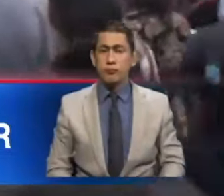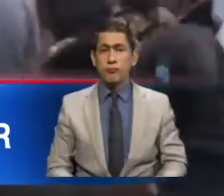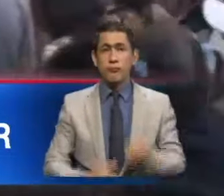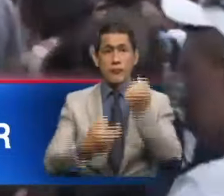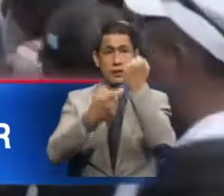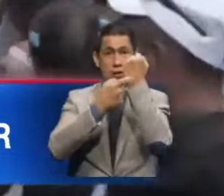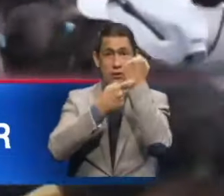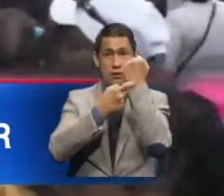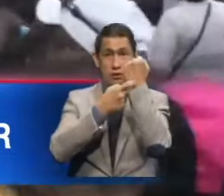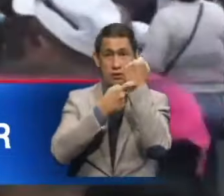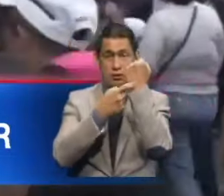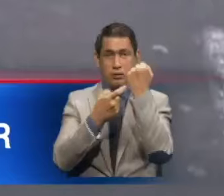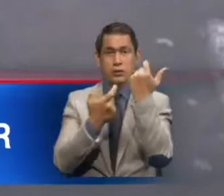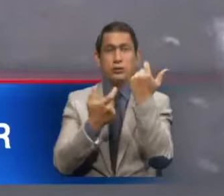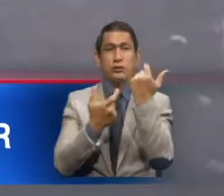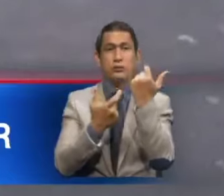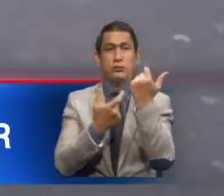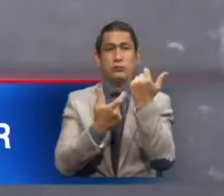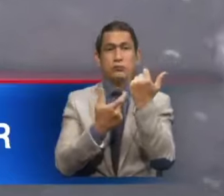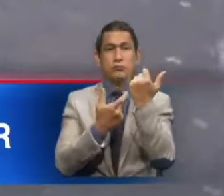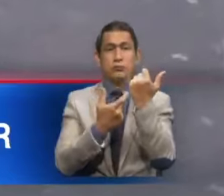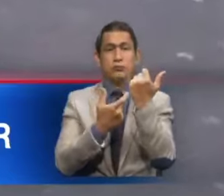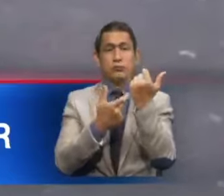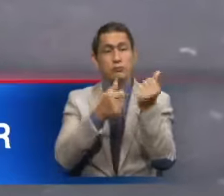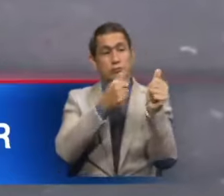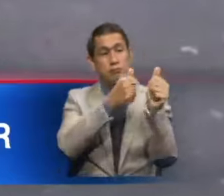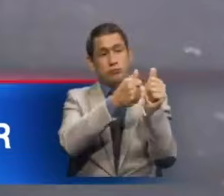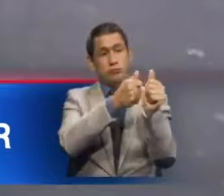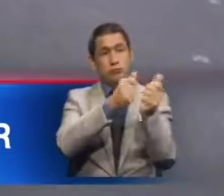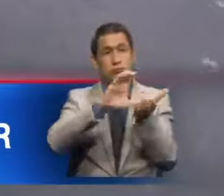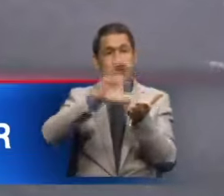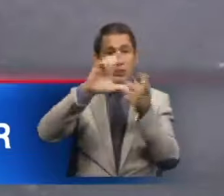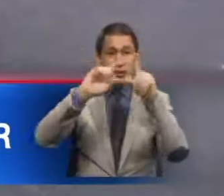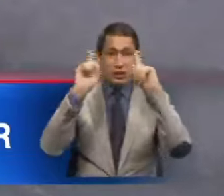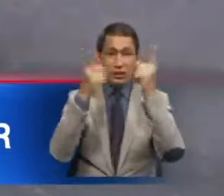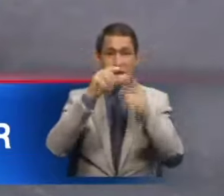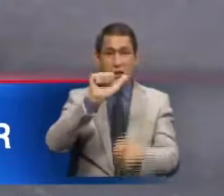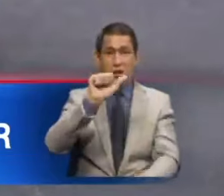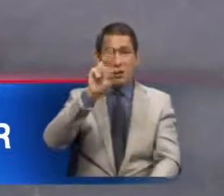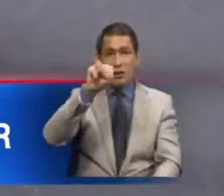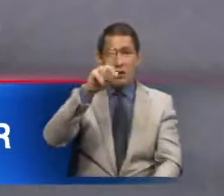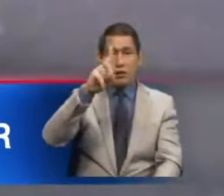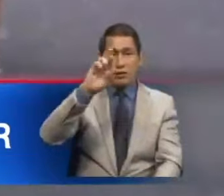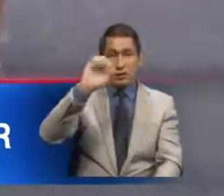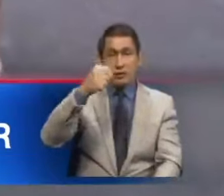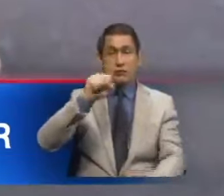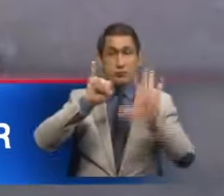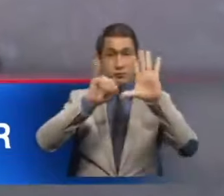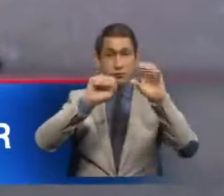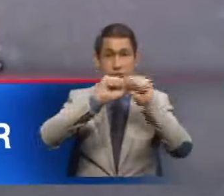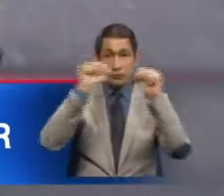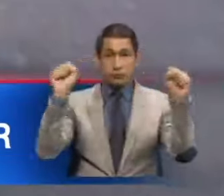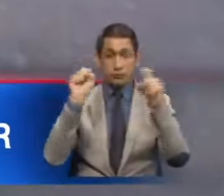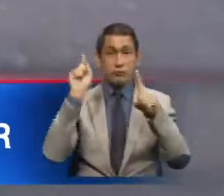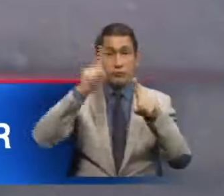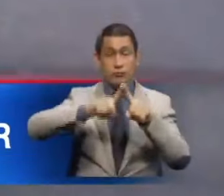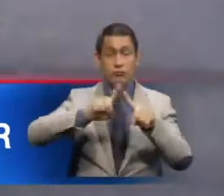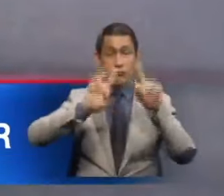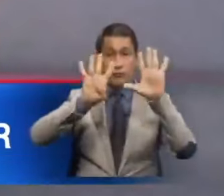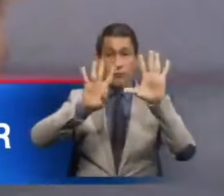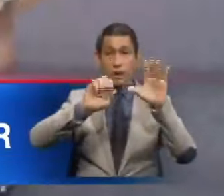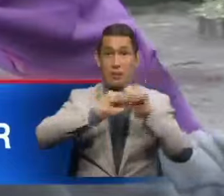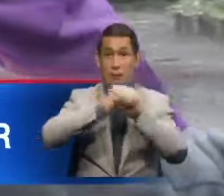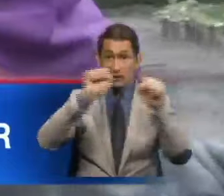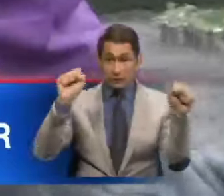de ingreso de cucuruches y Verónicas por el Colegio San Andrés desde las 6 de la mañana hasta las 9 de la mañana.